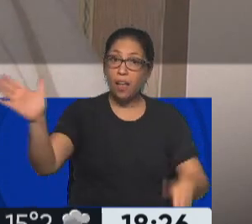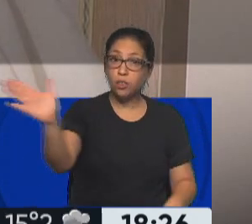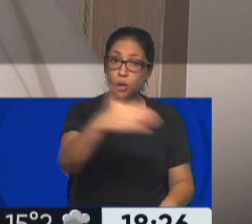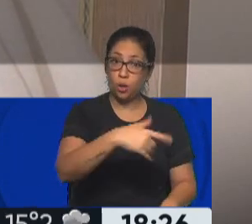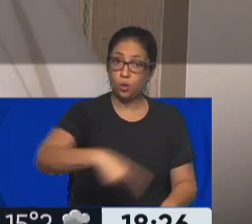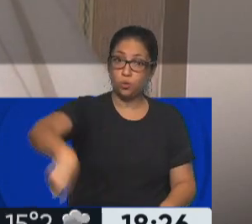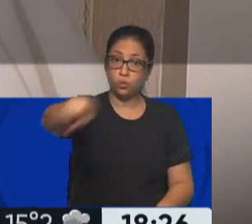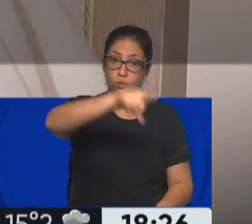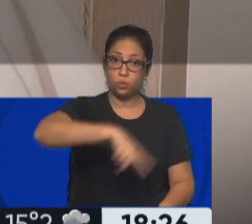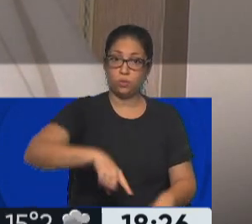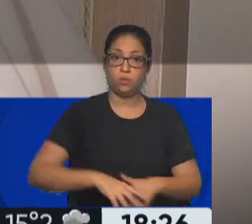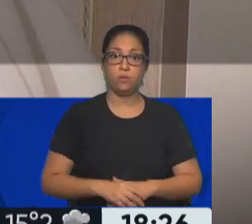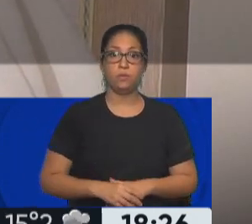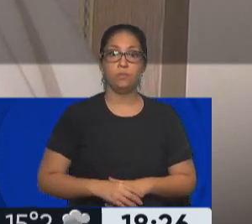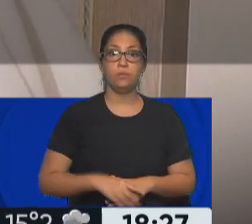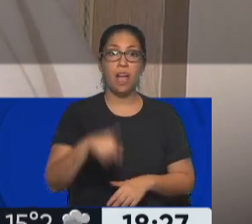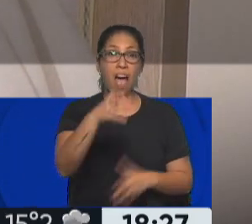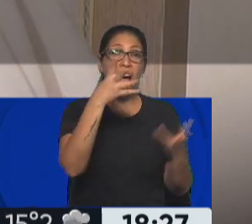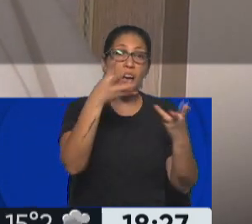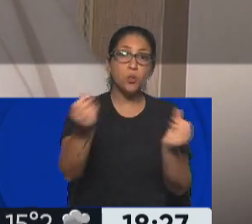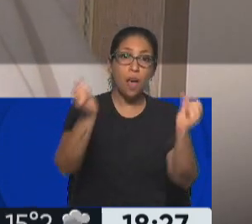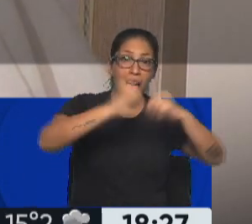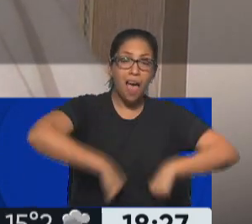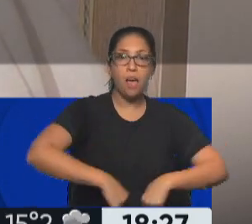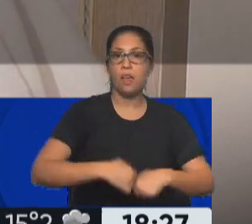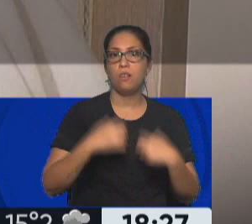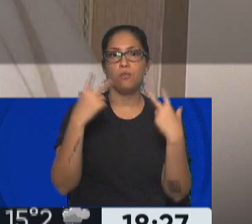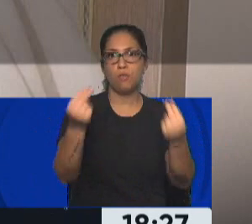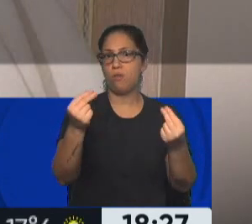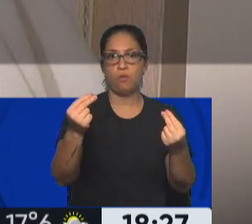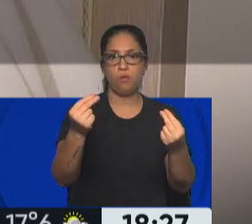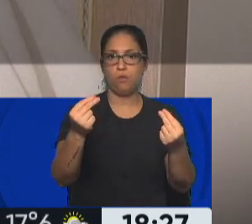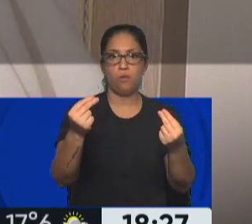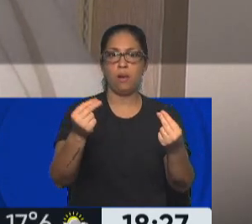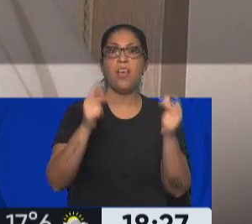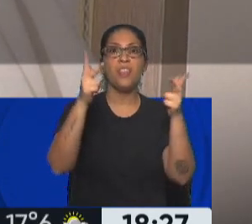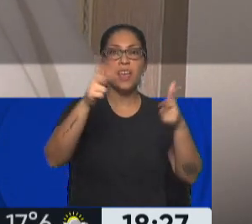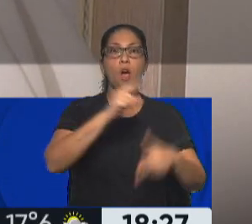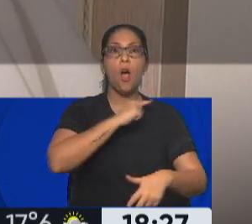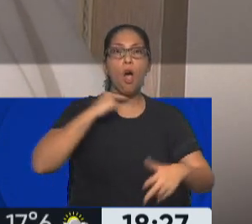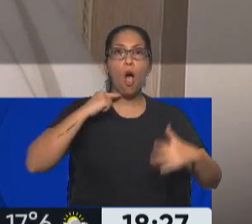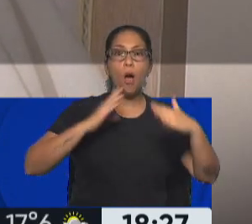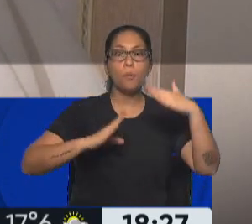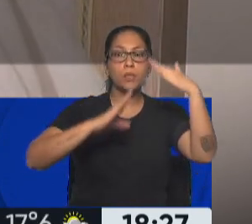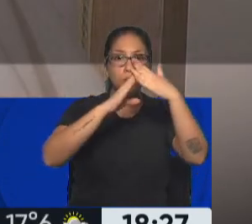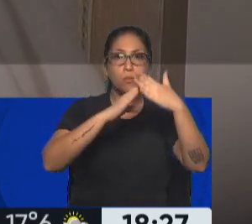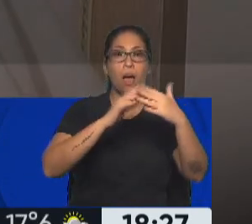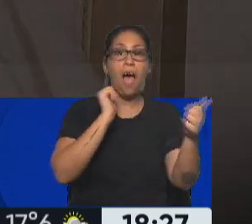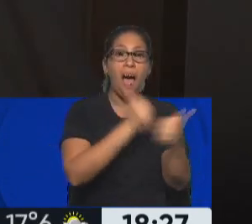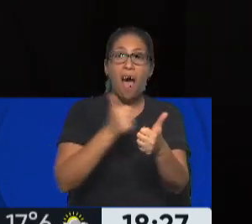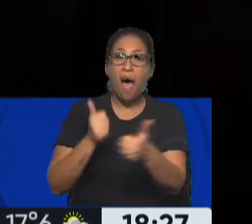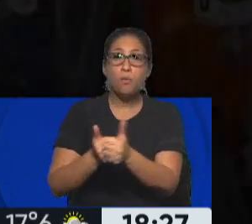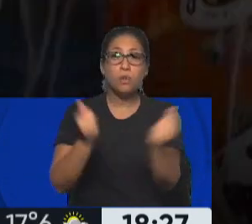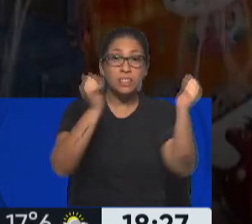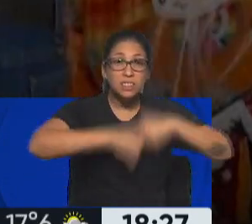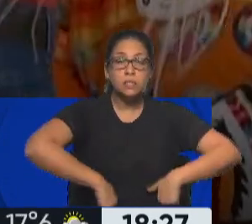Chiedo a tutti non coprire gli abusi, chiedo ai vescovi non coprire gli